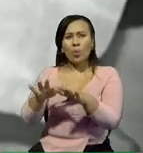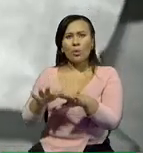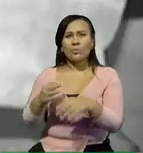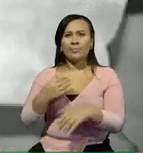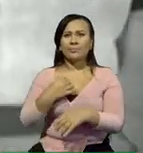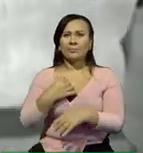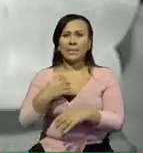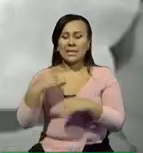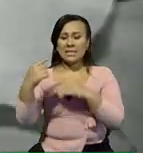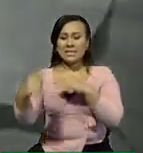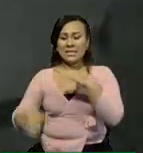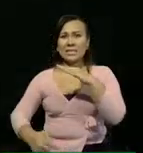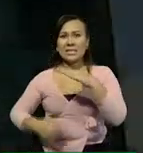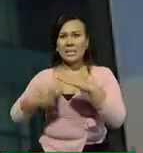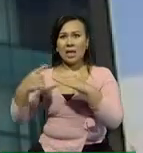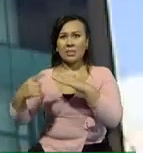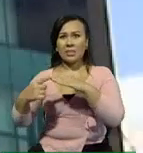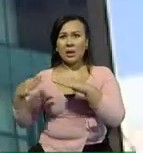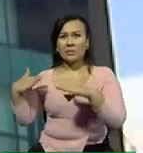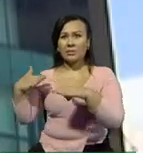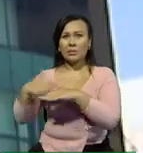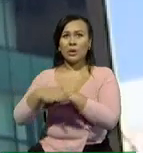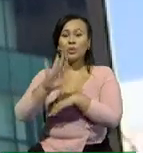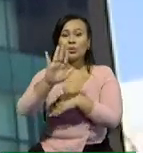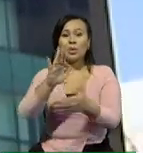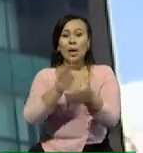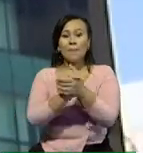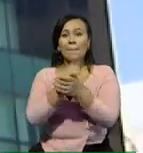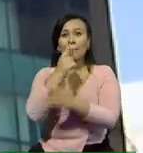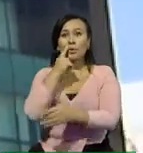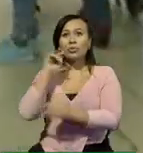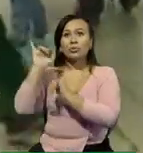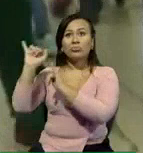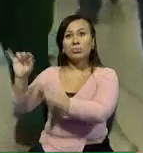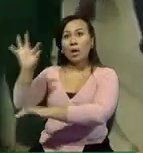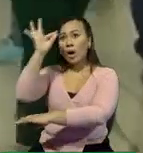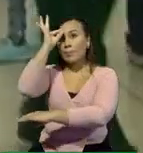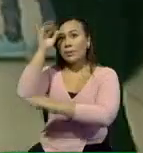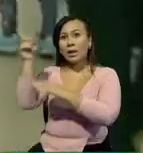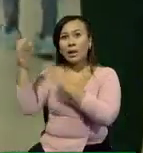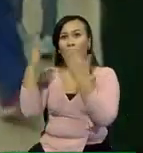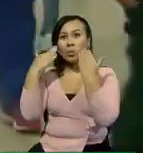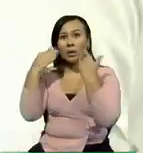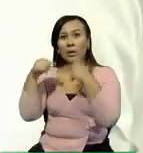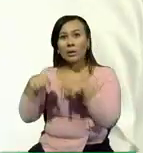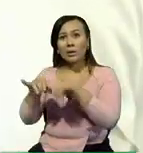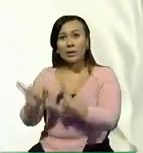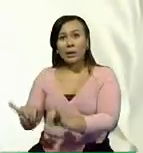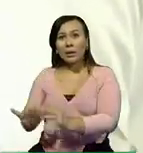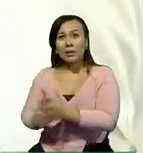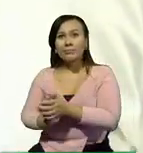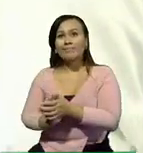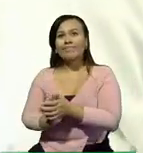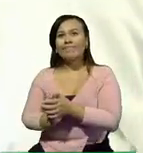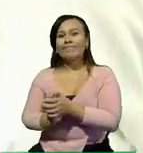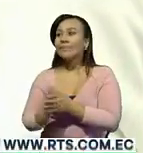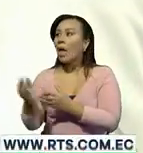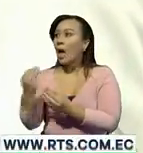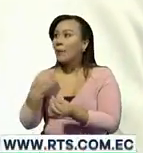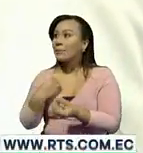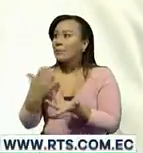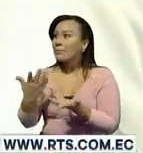la llanta que me pasó. Su esposo permanece asilado en el hospital Abel Gilbert Pontón. Con agravante a nivel de lo que es un